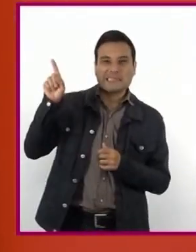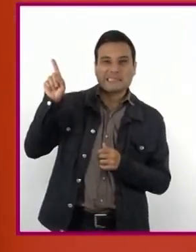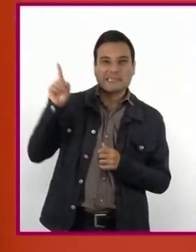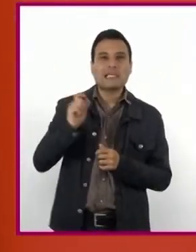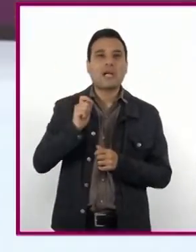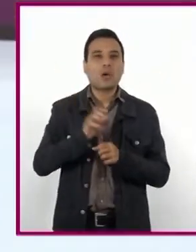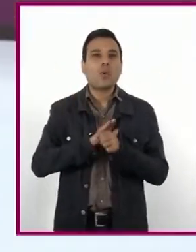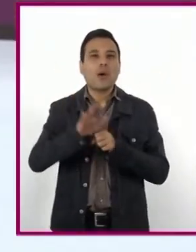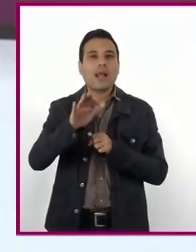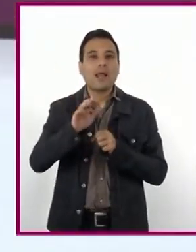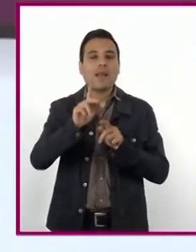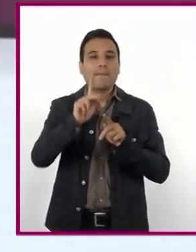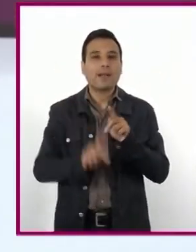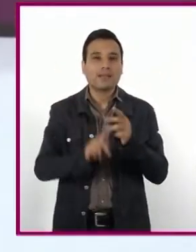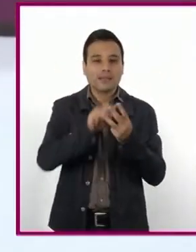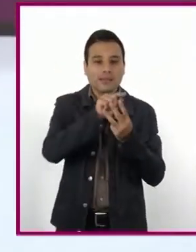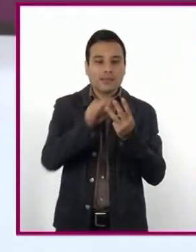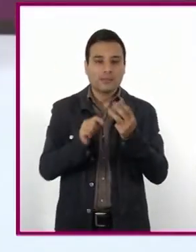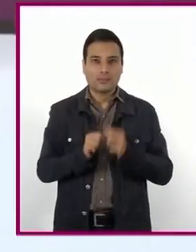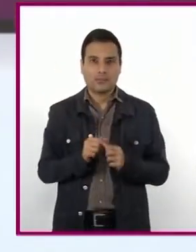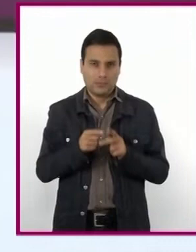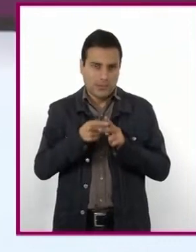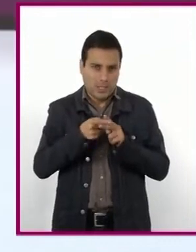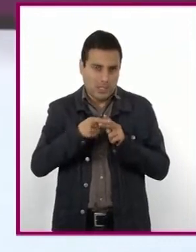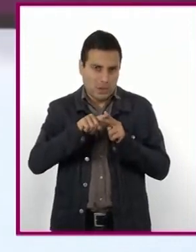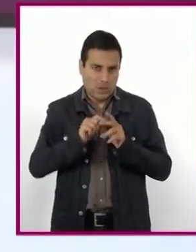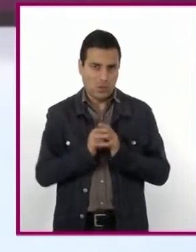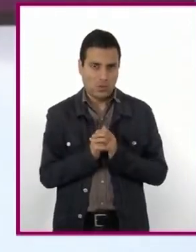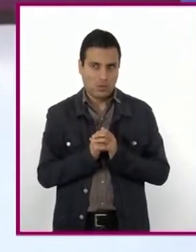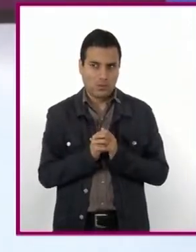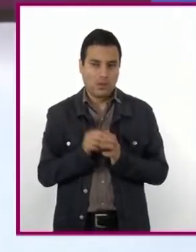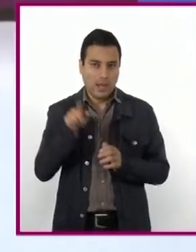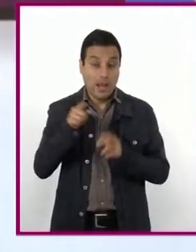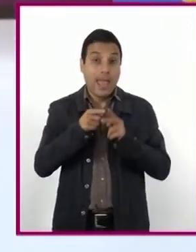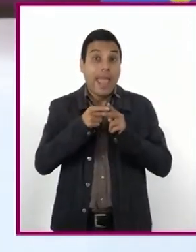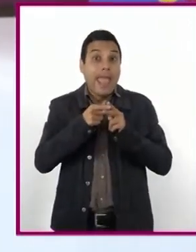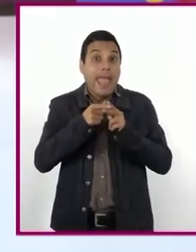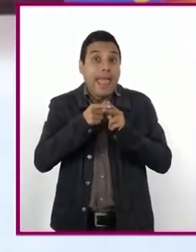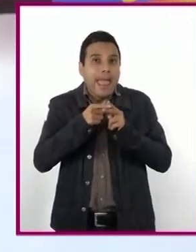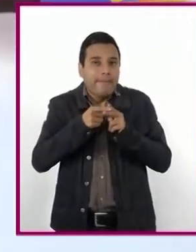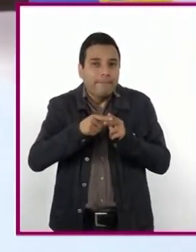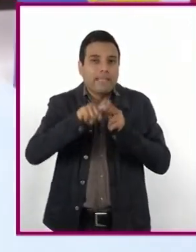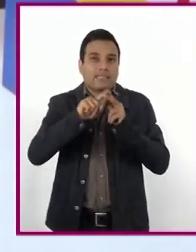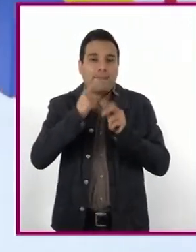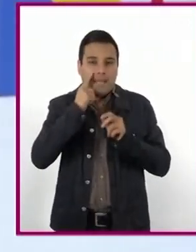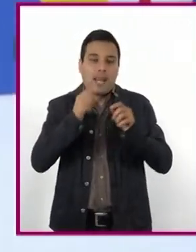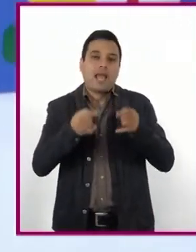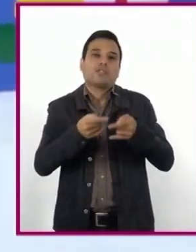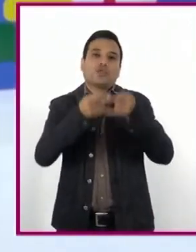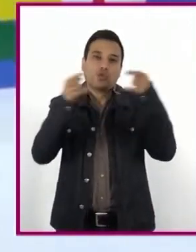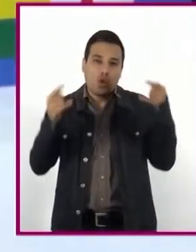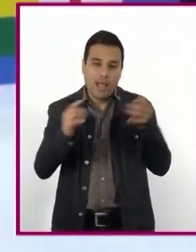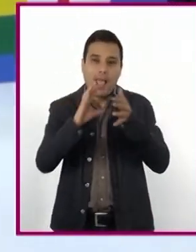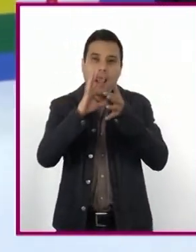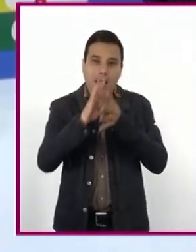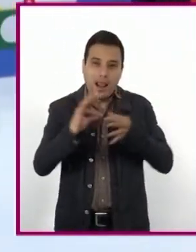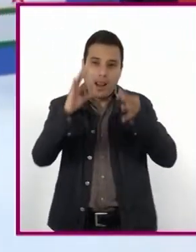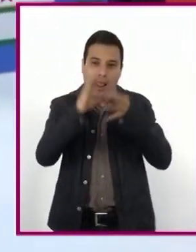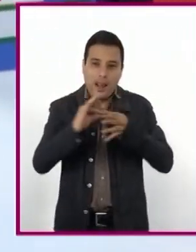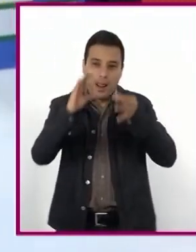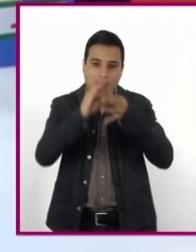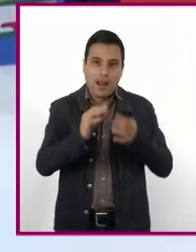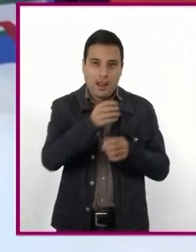leer? Pues el inicio, ¿no? Porque está planteando la situación y el autor nos está dando a